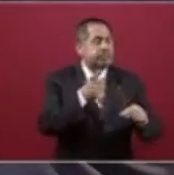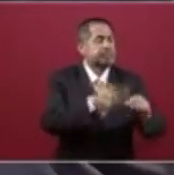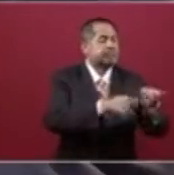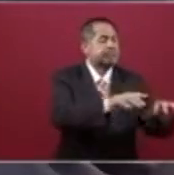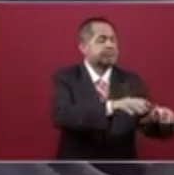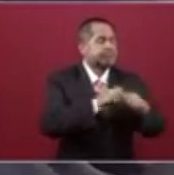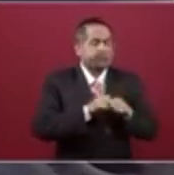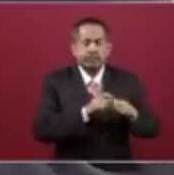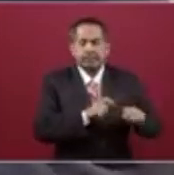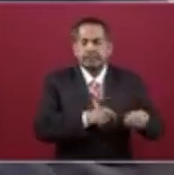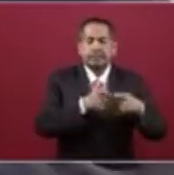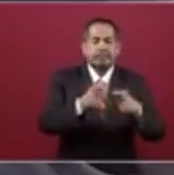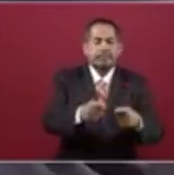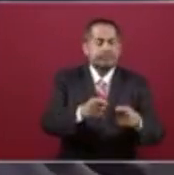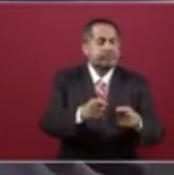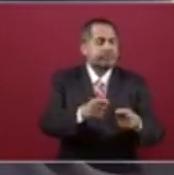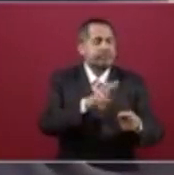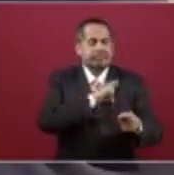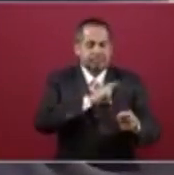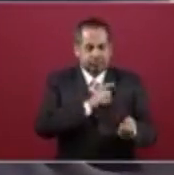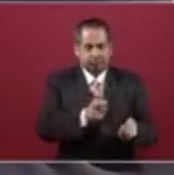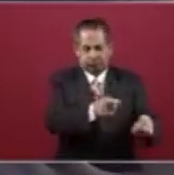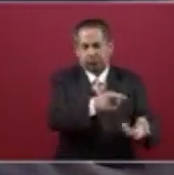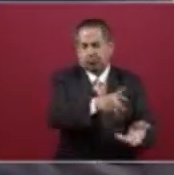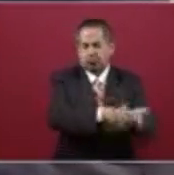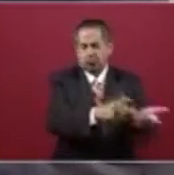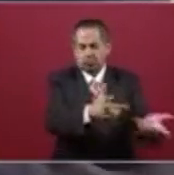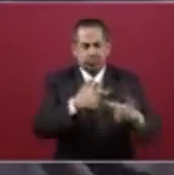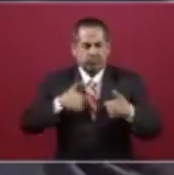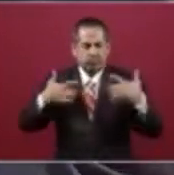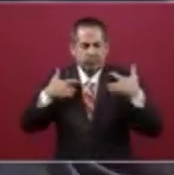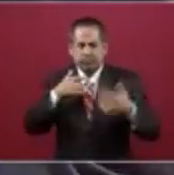de Fertimex a particulares y luego